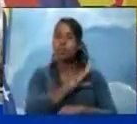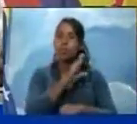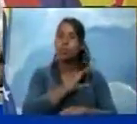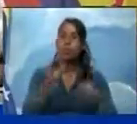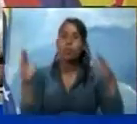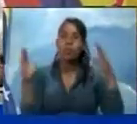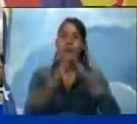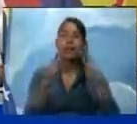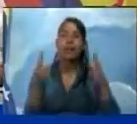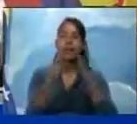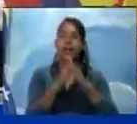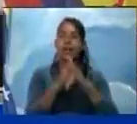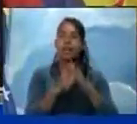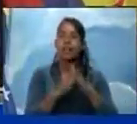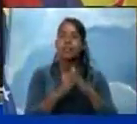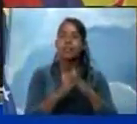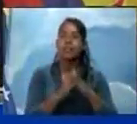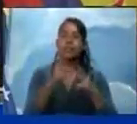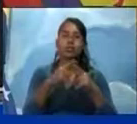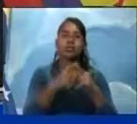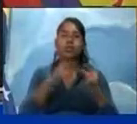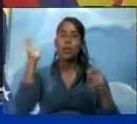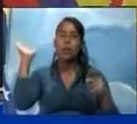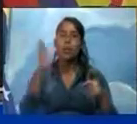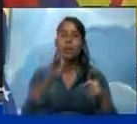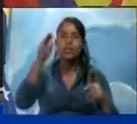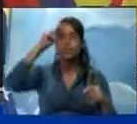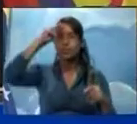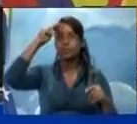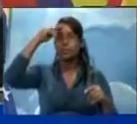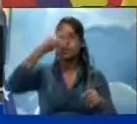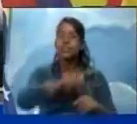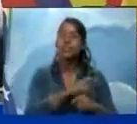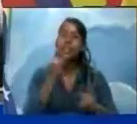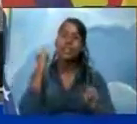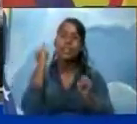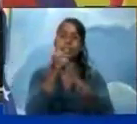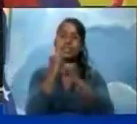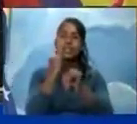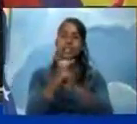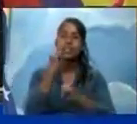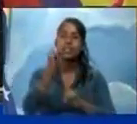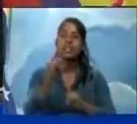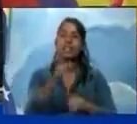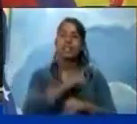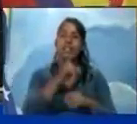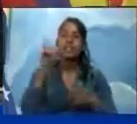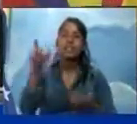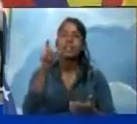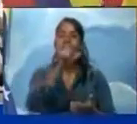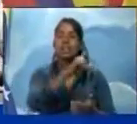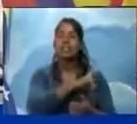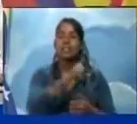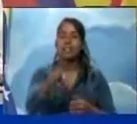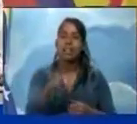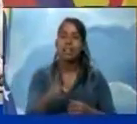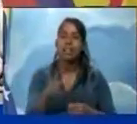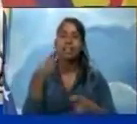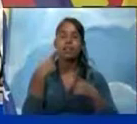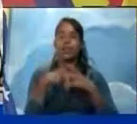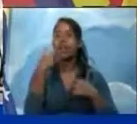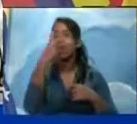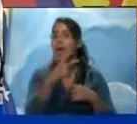propia casa. Vienen los maestros a través del internet y te enseñan el